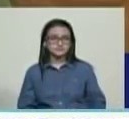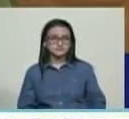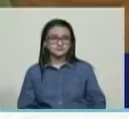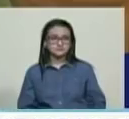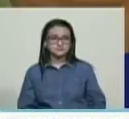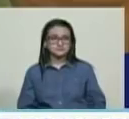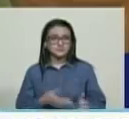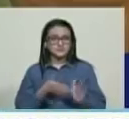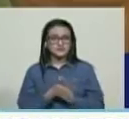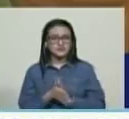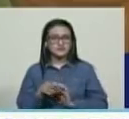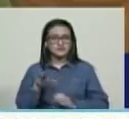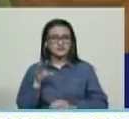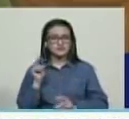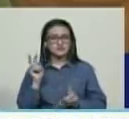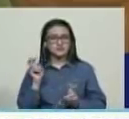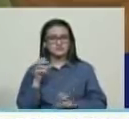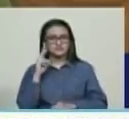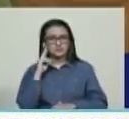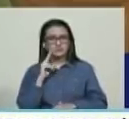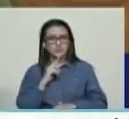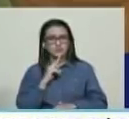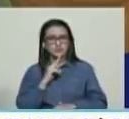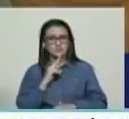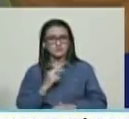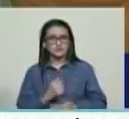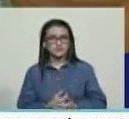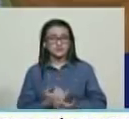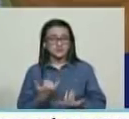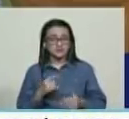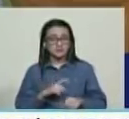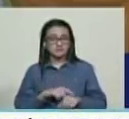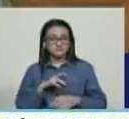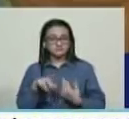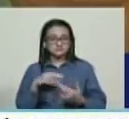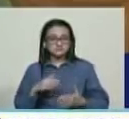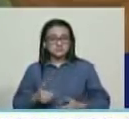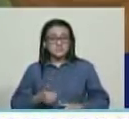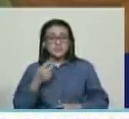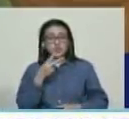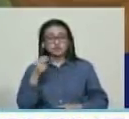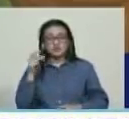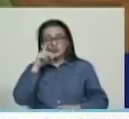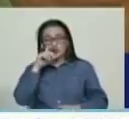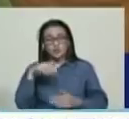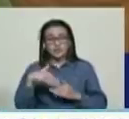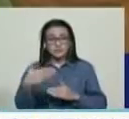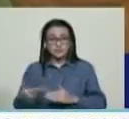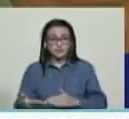Simón Bolívar en época de revolución, más de 200 años después,